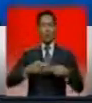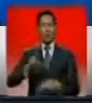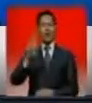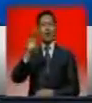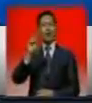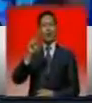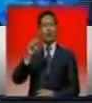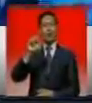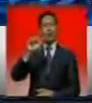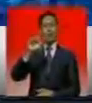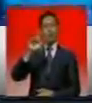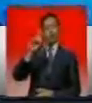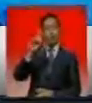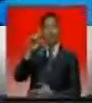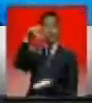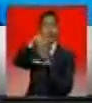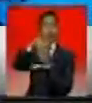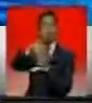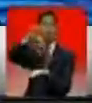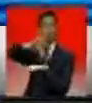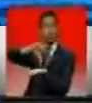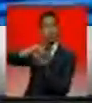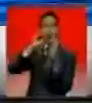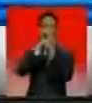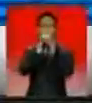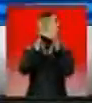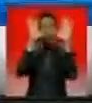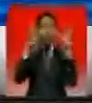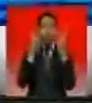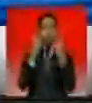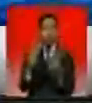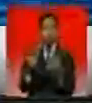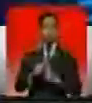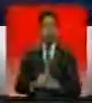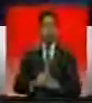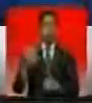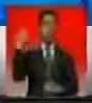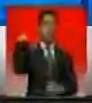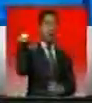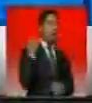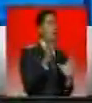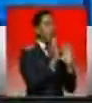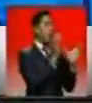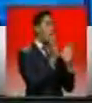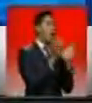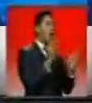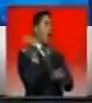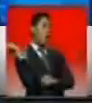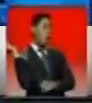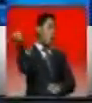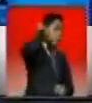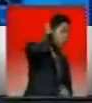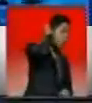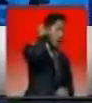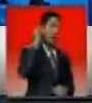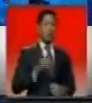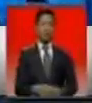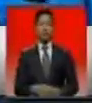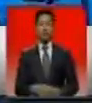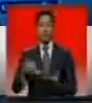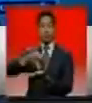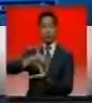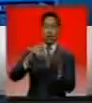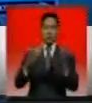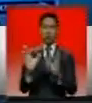produjo en el centro de la ciudad y a plena luz del día. Fue por la espalda mientras conversaba con varios ciudadanos. La policía busca